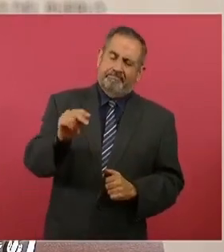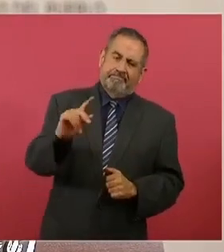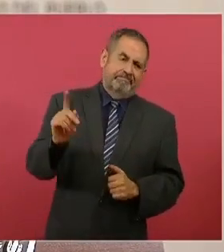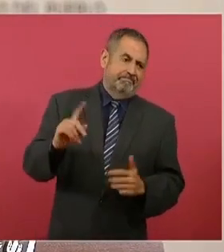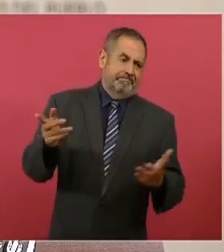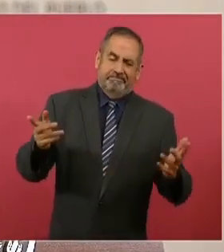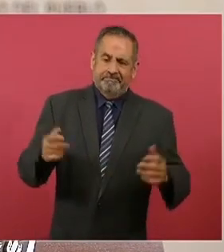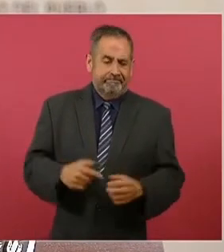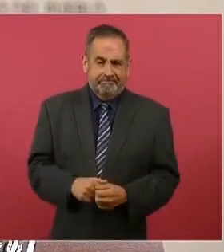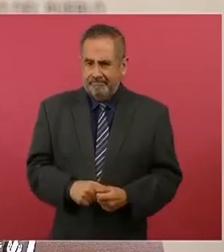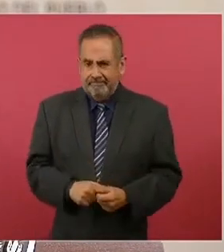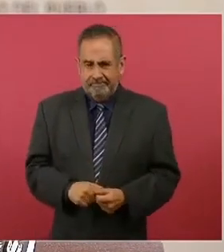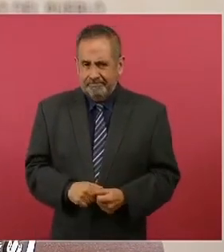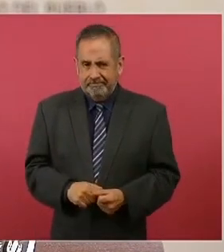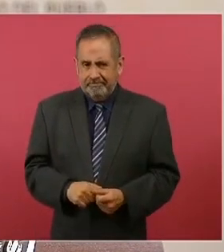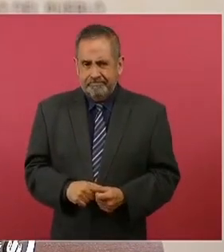no,